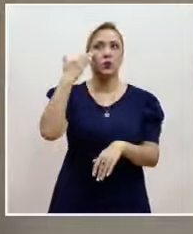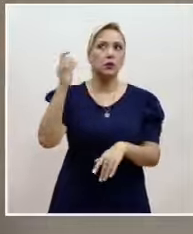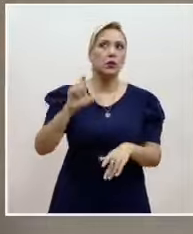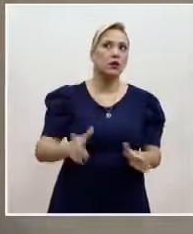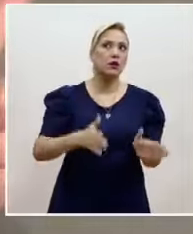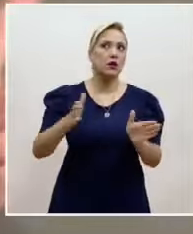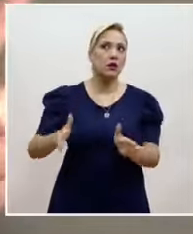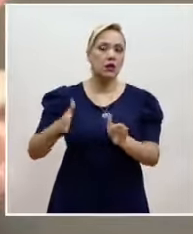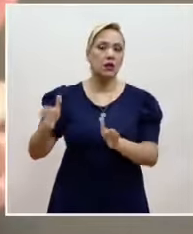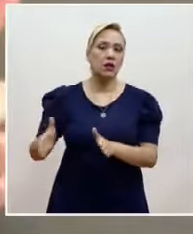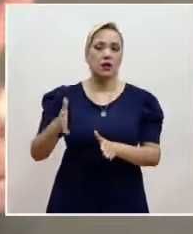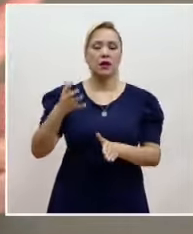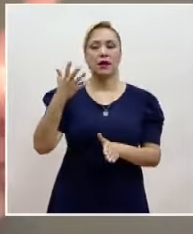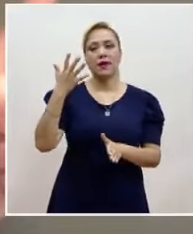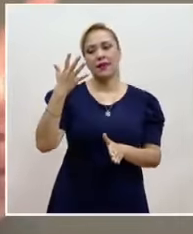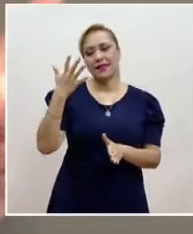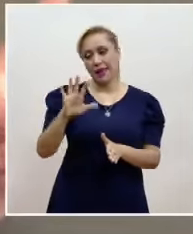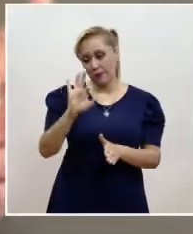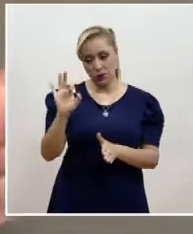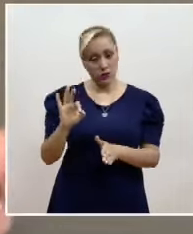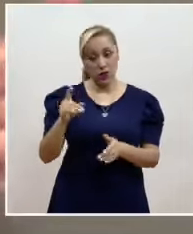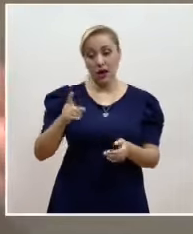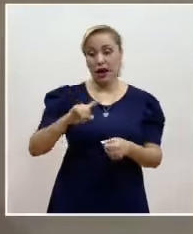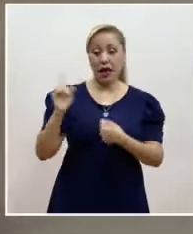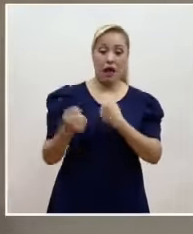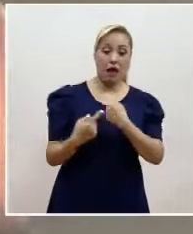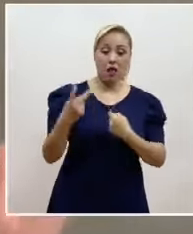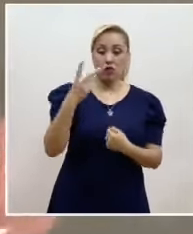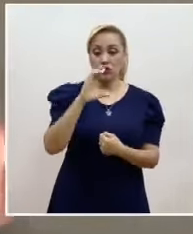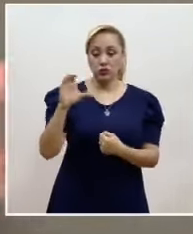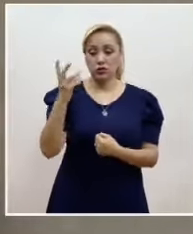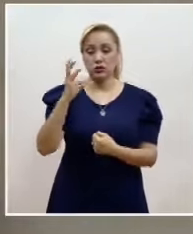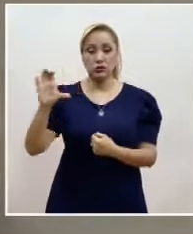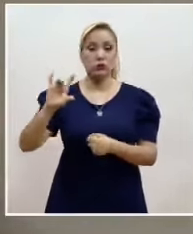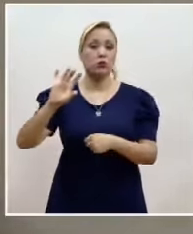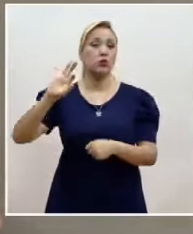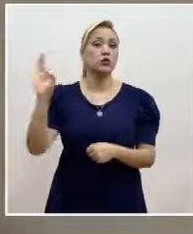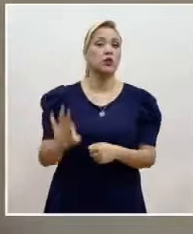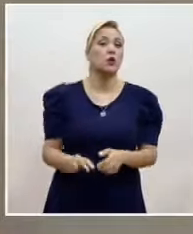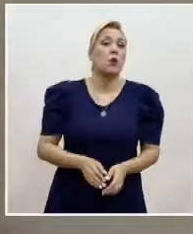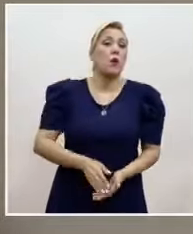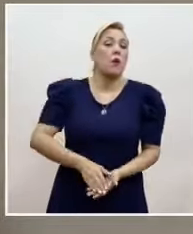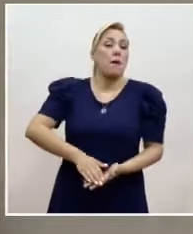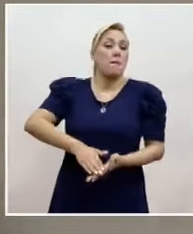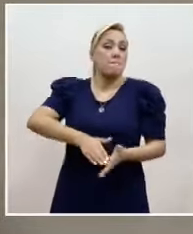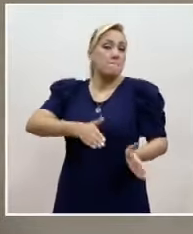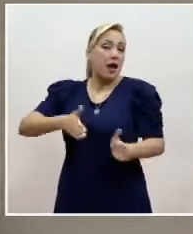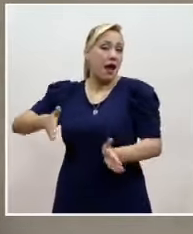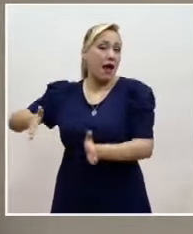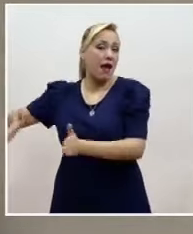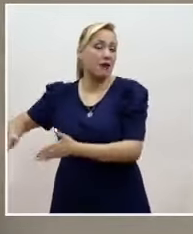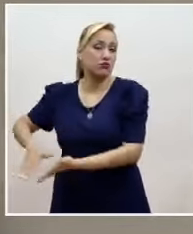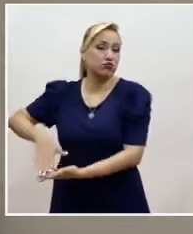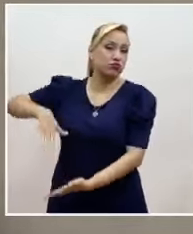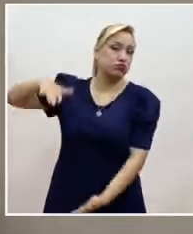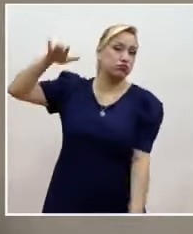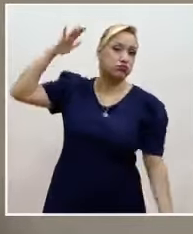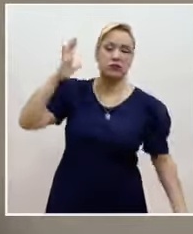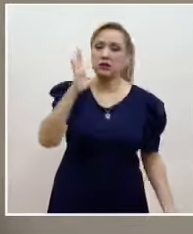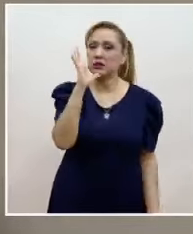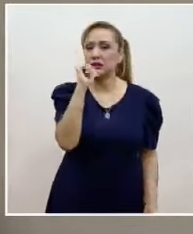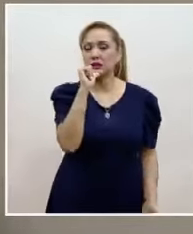un rezago de 200% a partir de la pandemia. Entonces, ¿qué queremos? Allá arreglémonos, claro, pero no podemos, porque